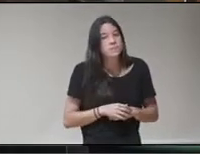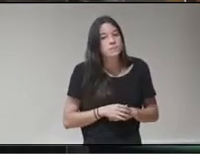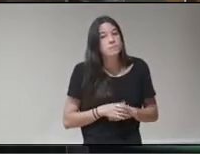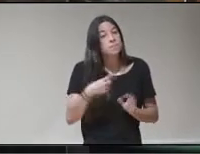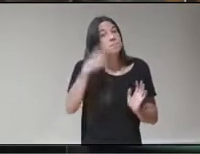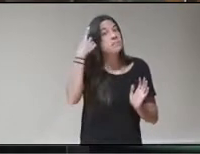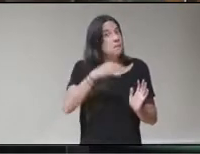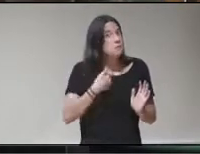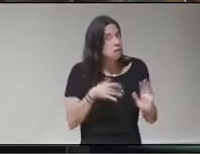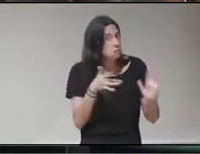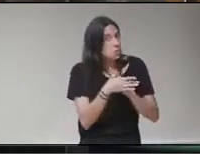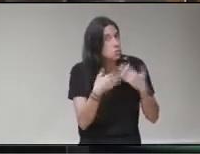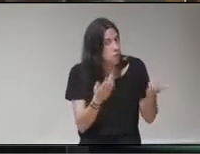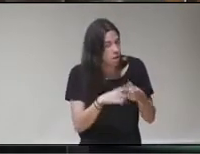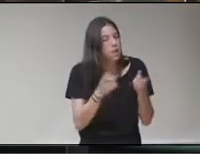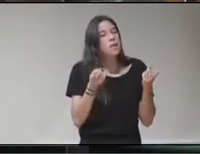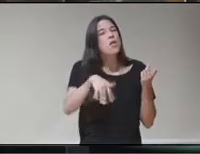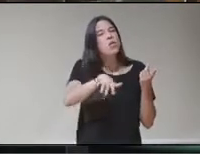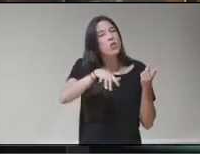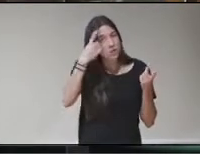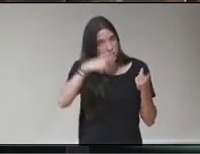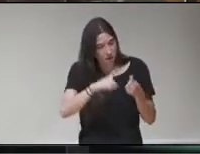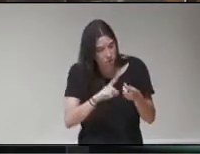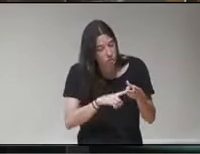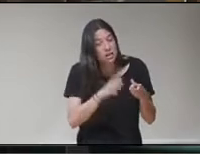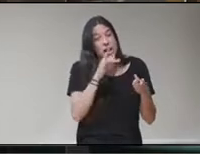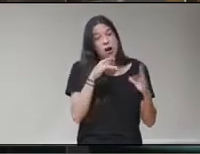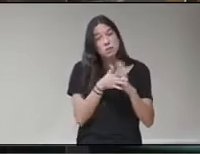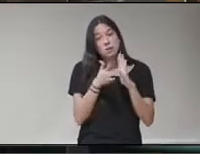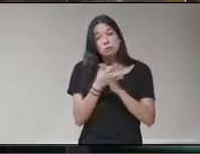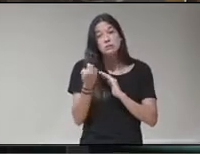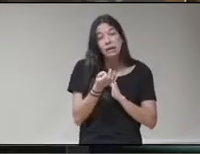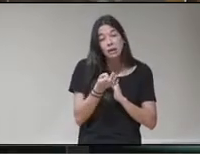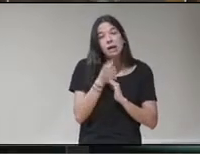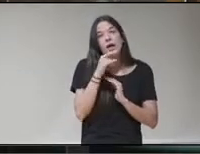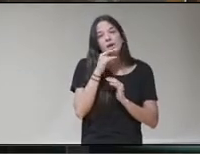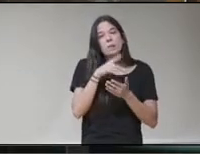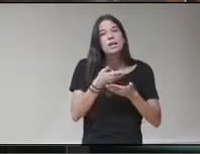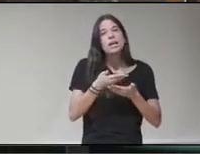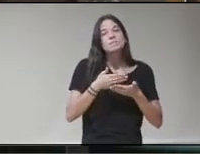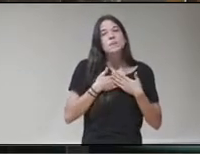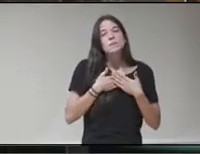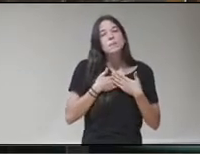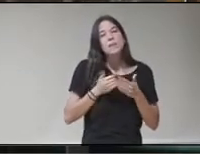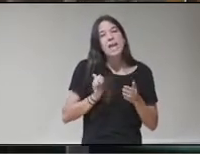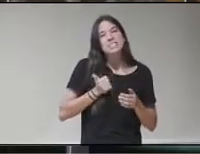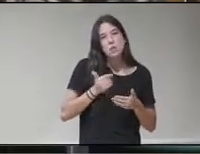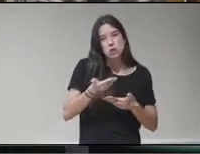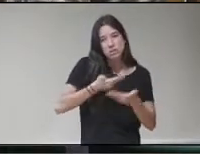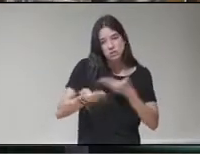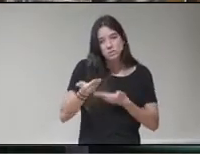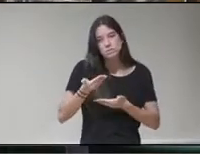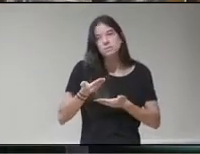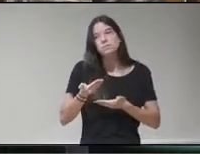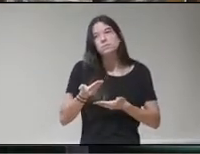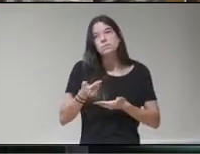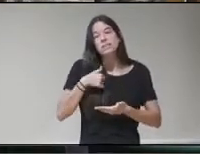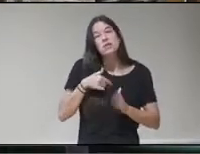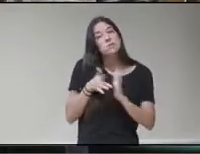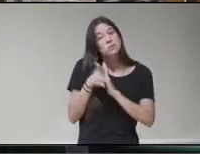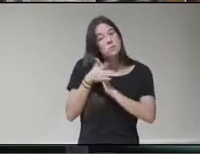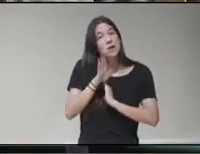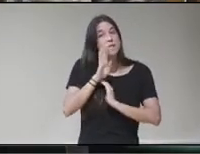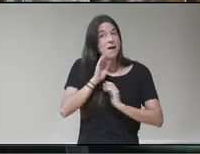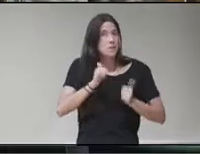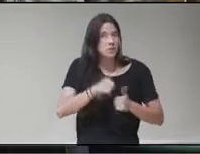son, ya sabemos dónde están, y ahora vamos a pasar a hablar de esa simbiosis mutualista a la que yo me referí al principio